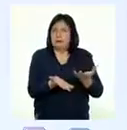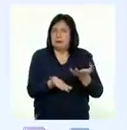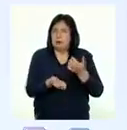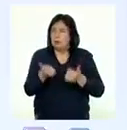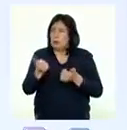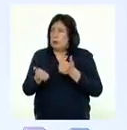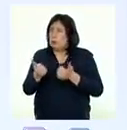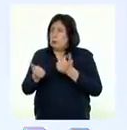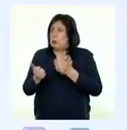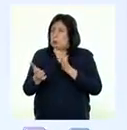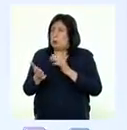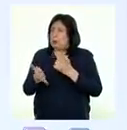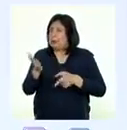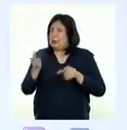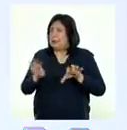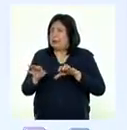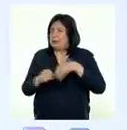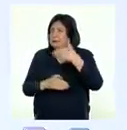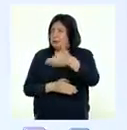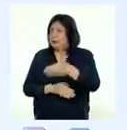¿Cuál sería el siguiente paso?